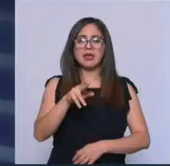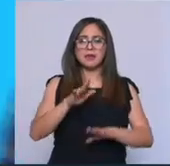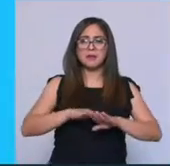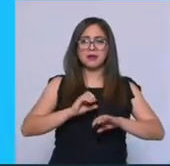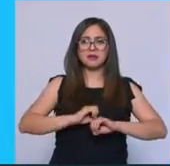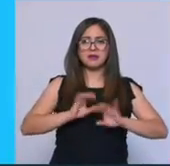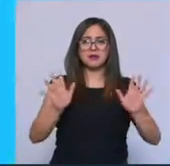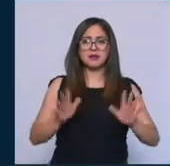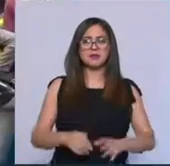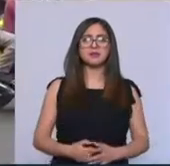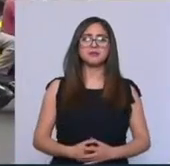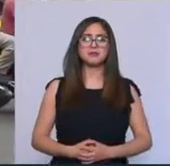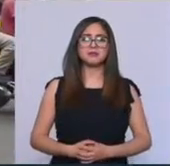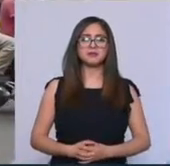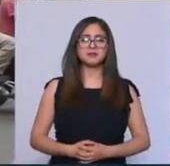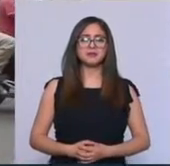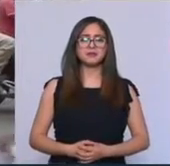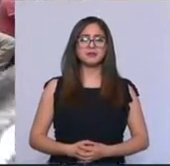conocerlos.